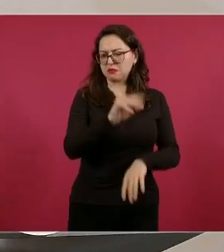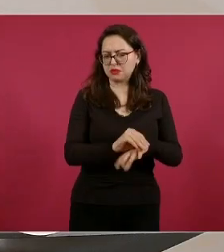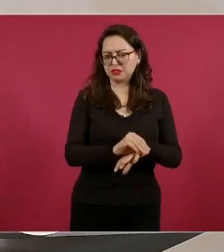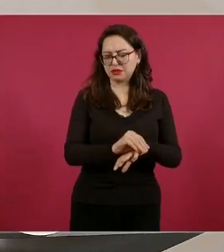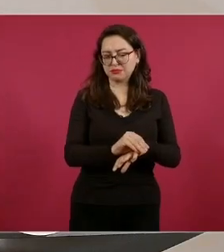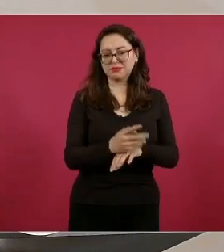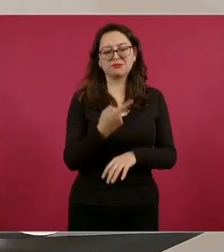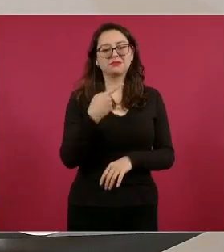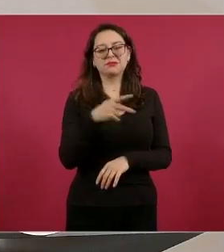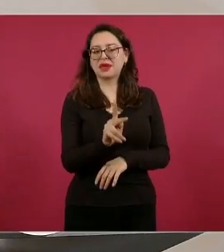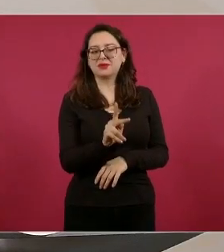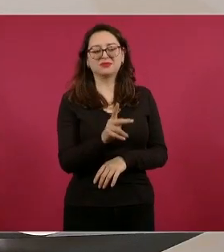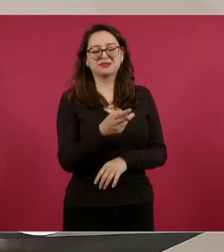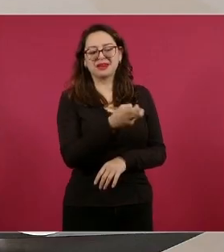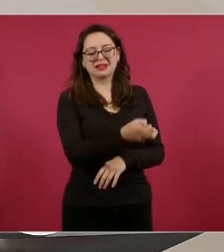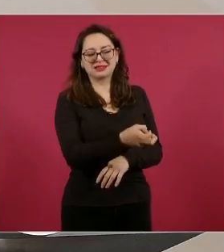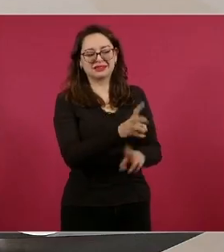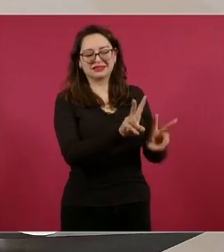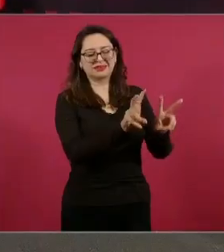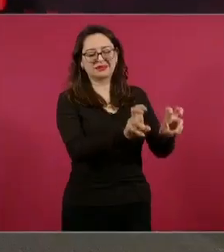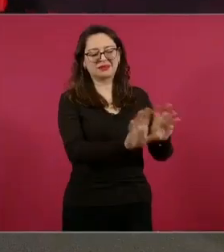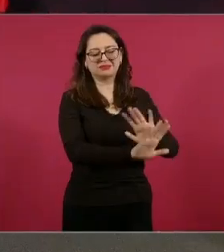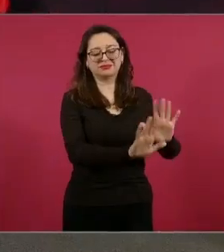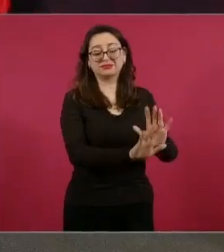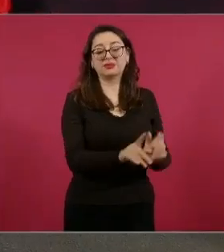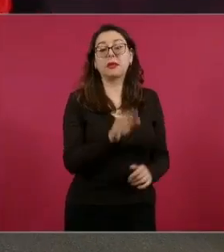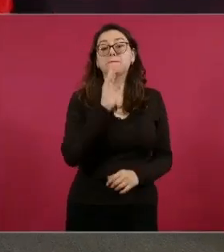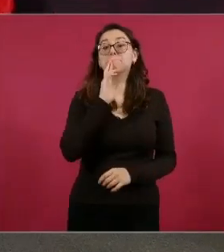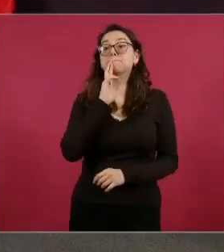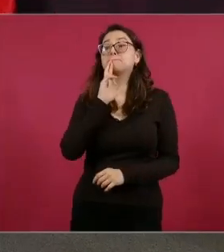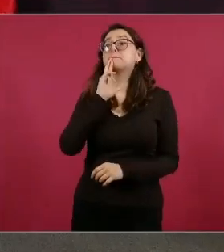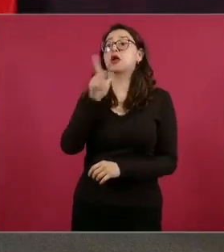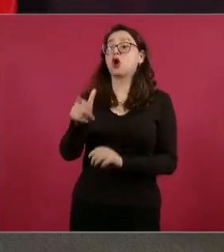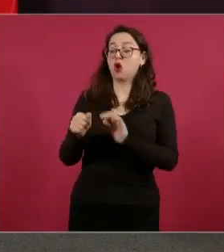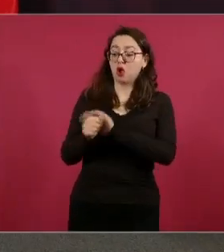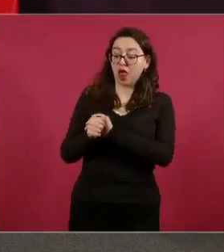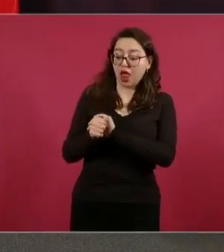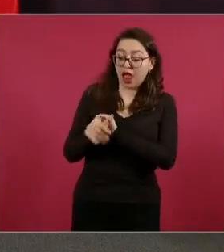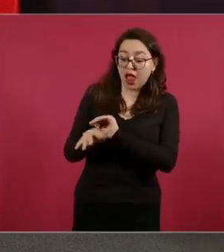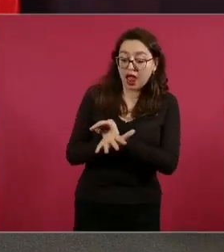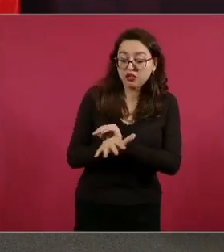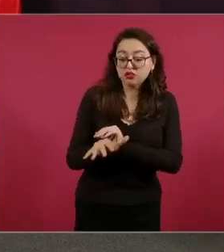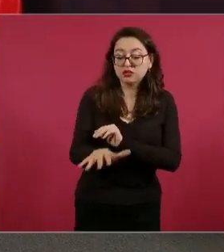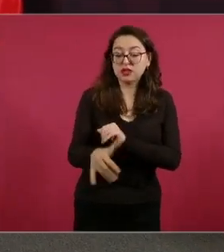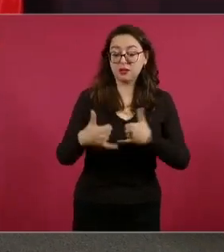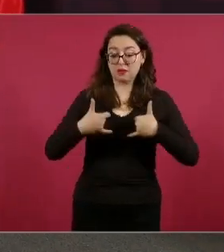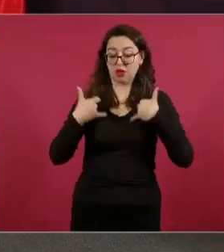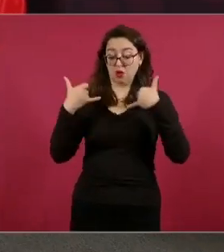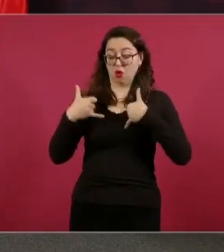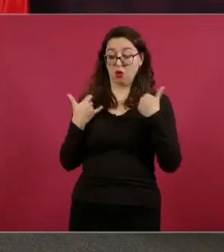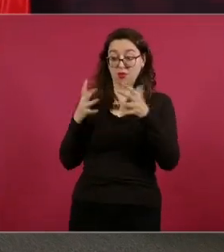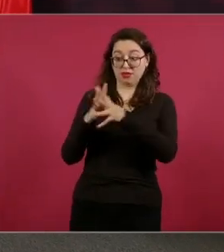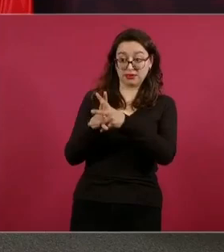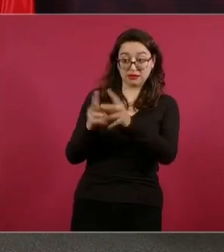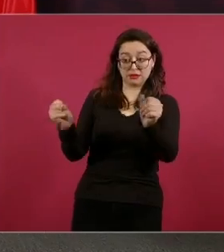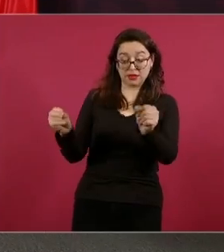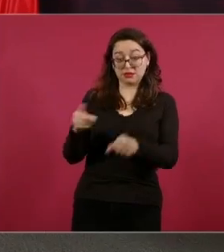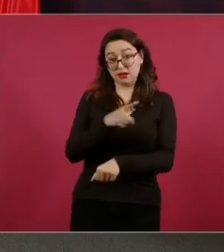los que participaron en la desaparición de los jóvenes de Ayotzinapa. Vuelvo a hacerles el llamado.